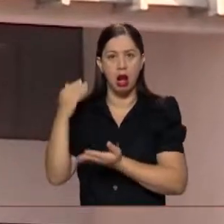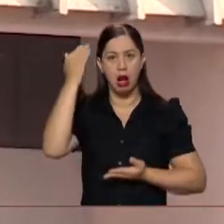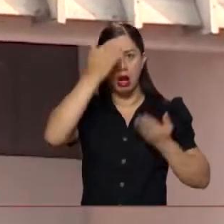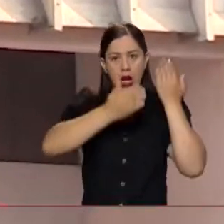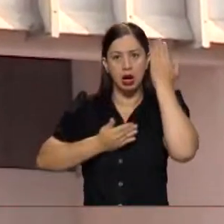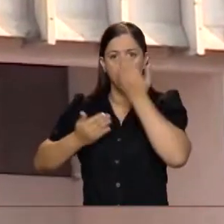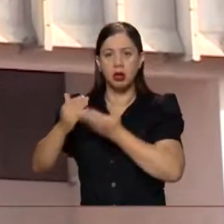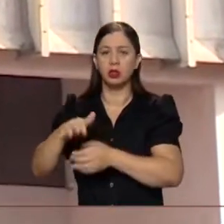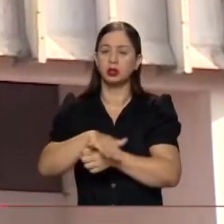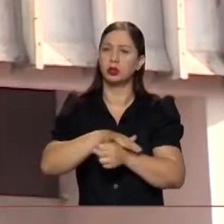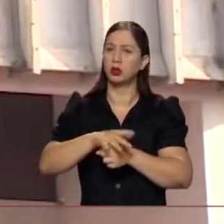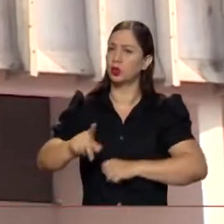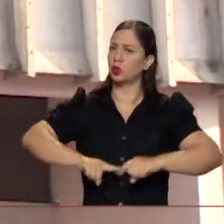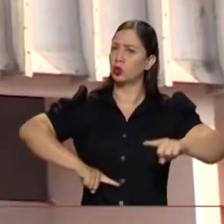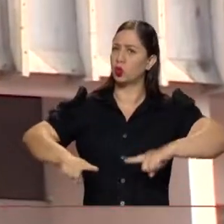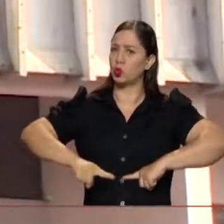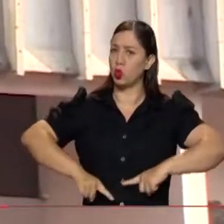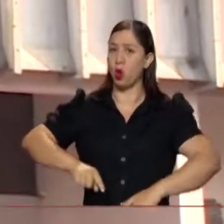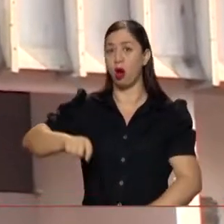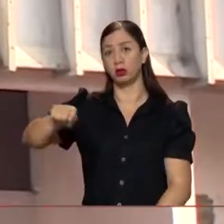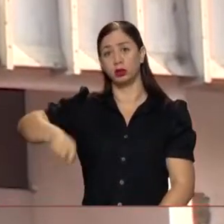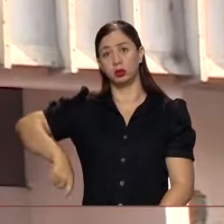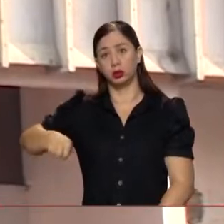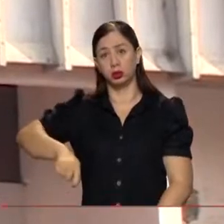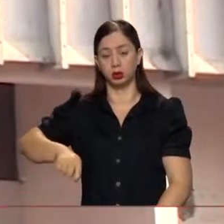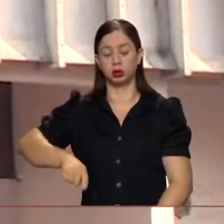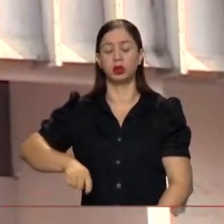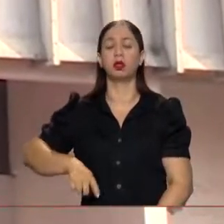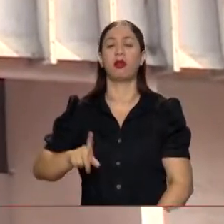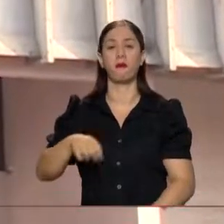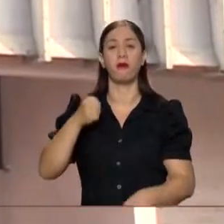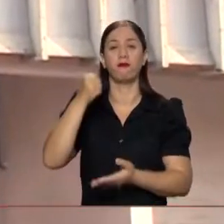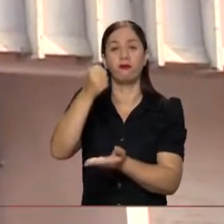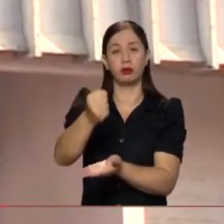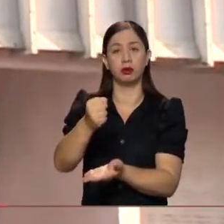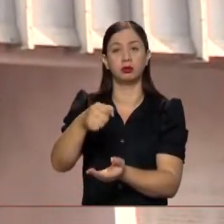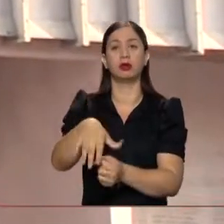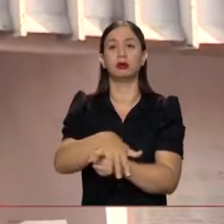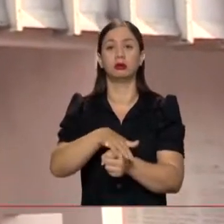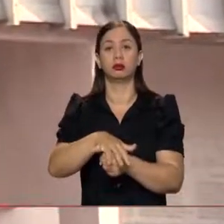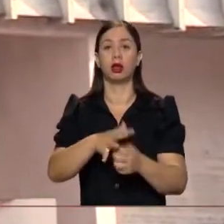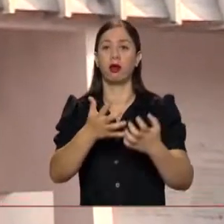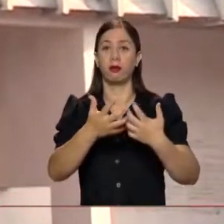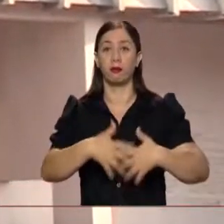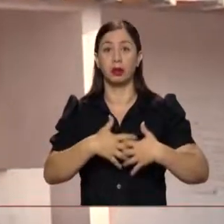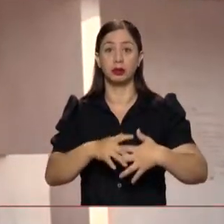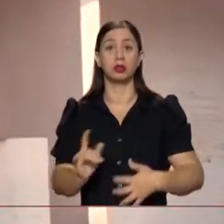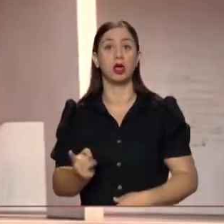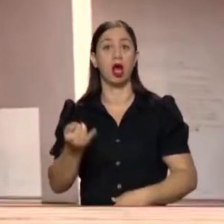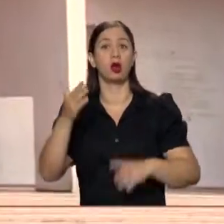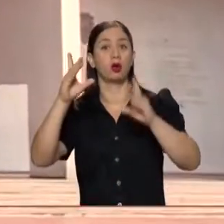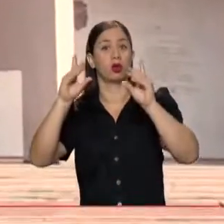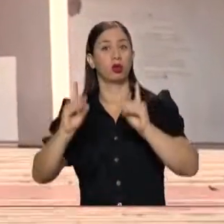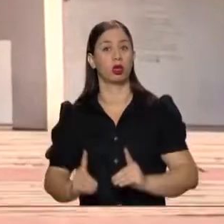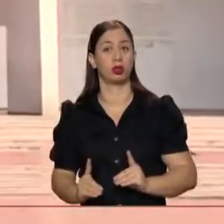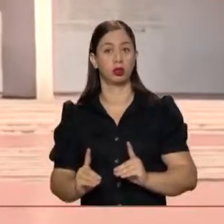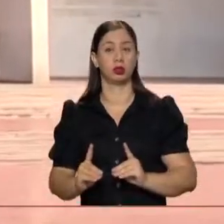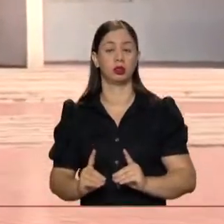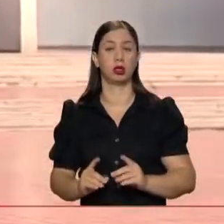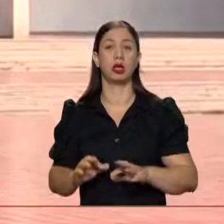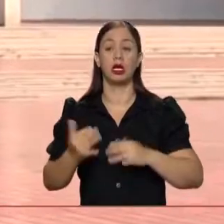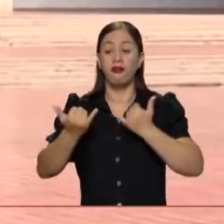situación administrativa, jurídica y financiera de la entidad y de allí tomar algunas decisiones. Se espera que al término de